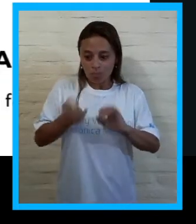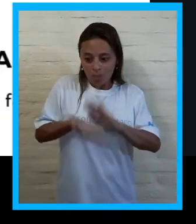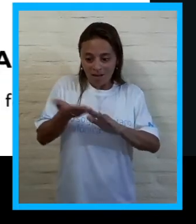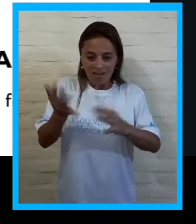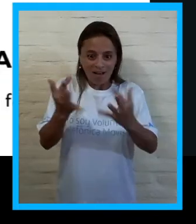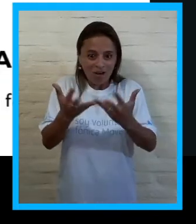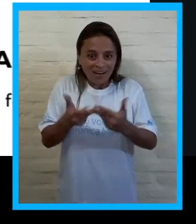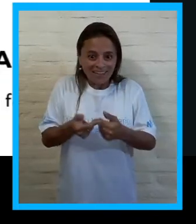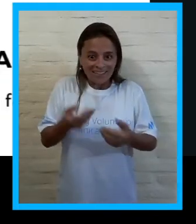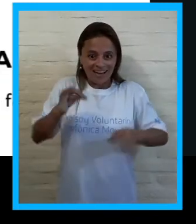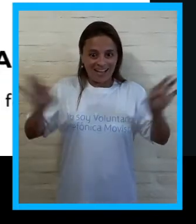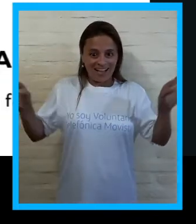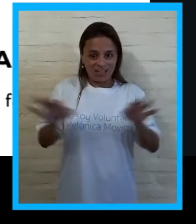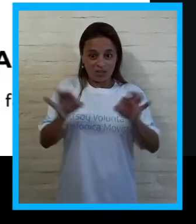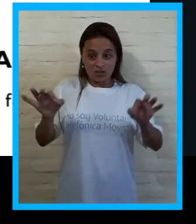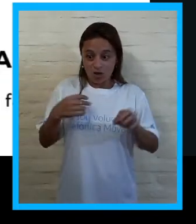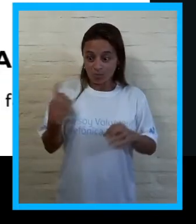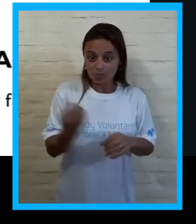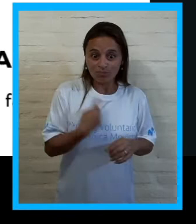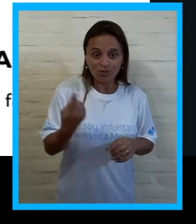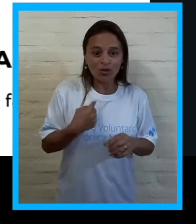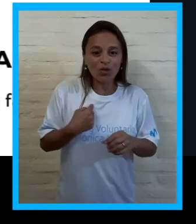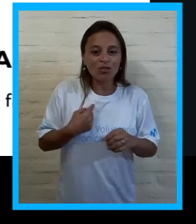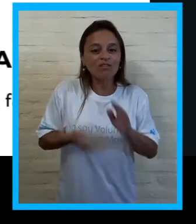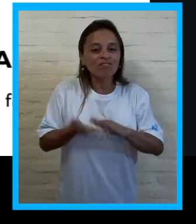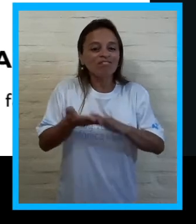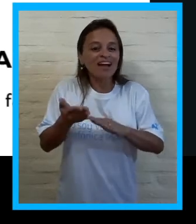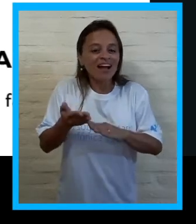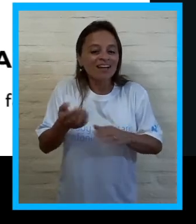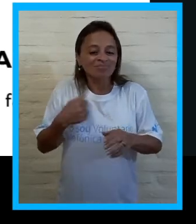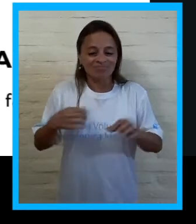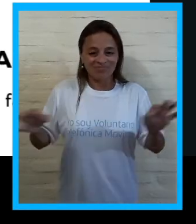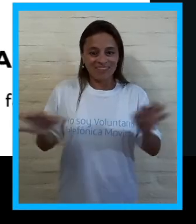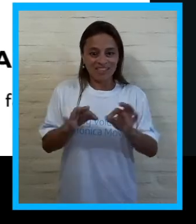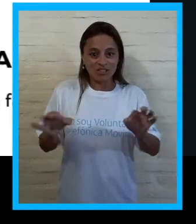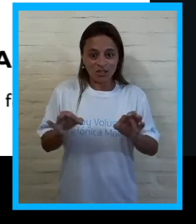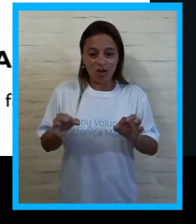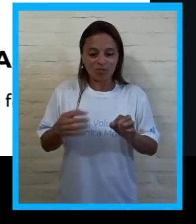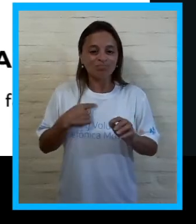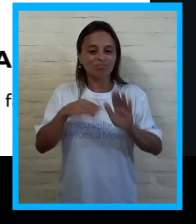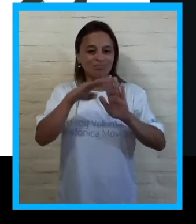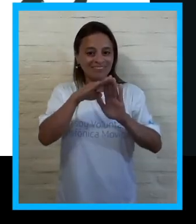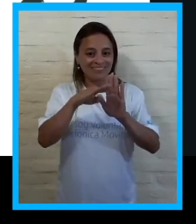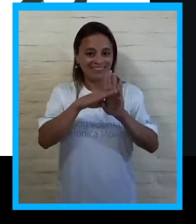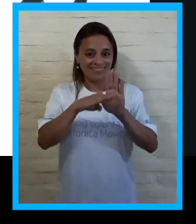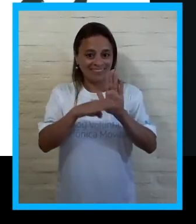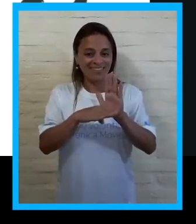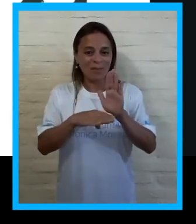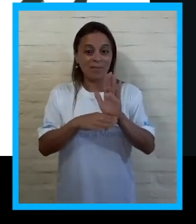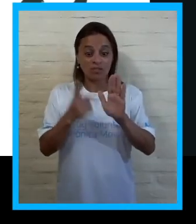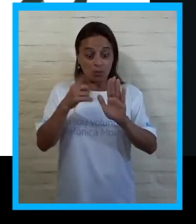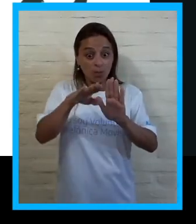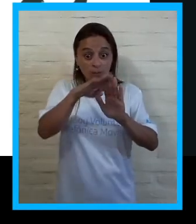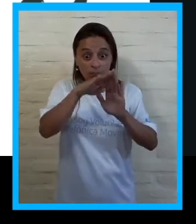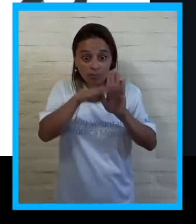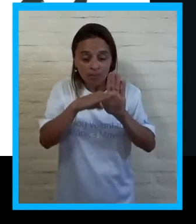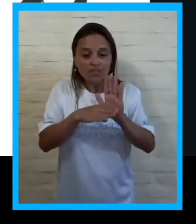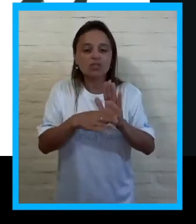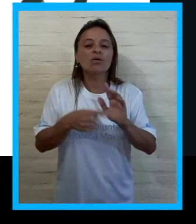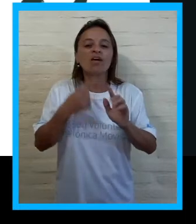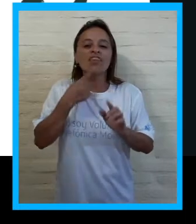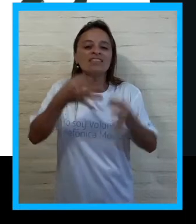canción. Construiremos una canción muy popular paso a paso. Un paso es una